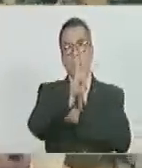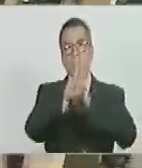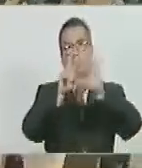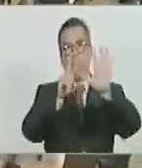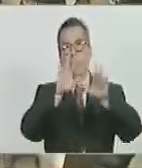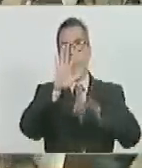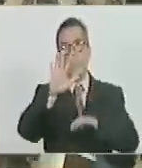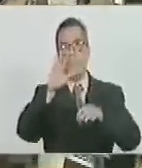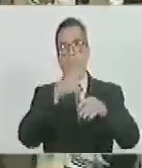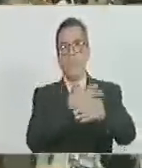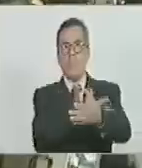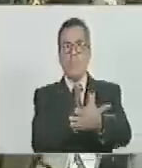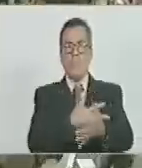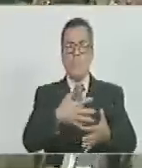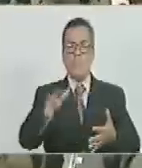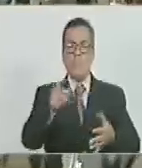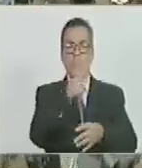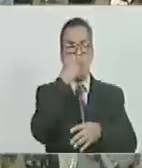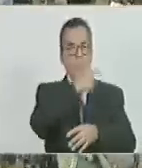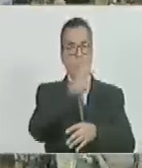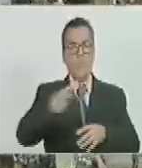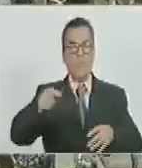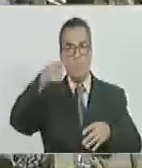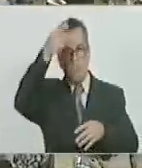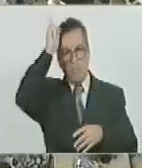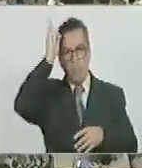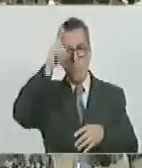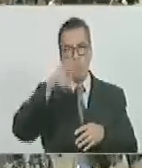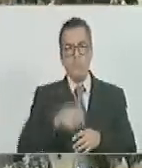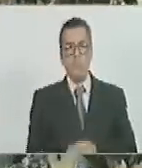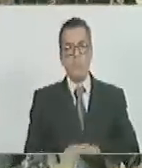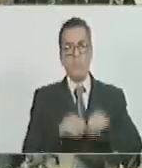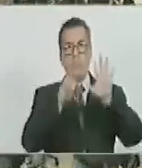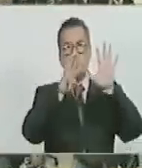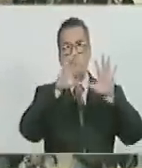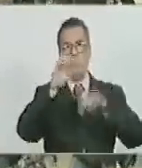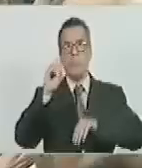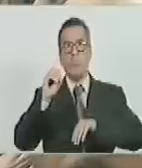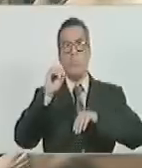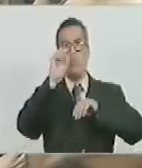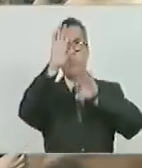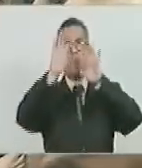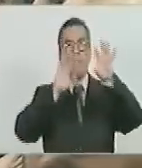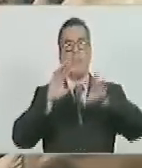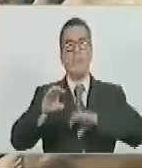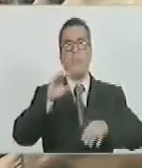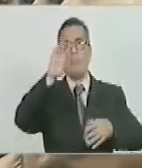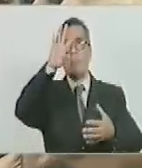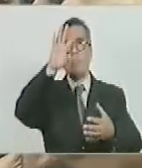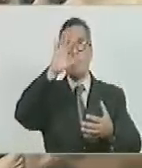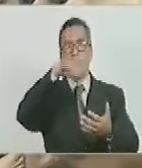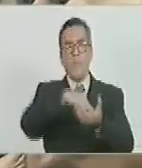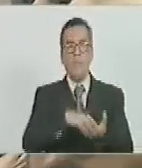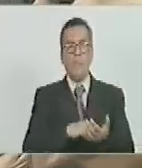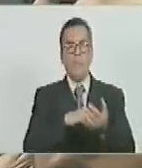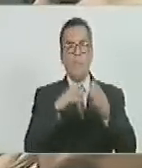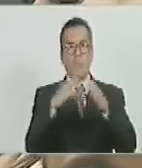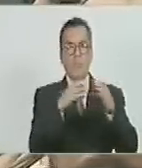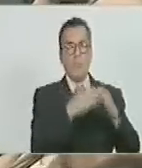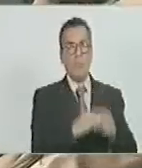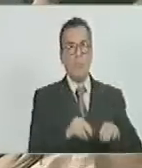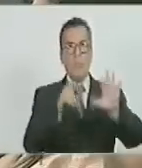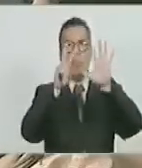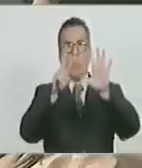475 millones de pueblos indígenas en 90 países, 5.000 grupos distintos,